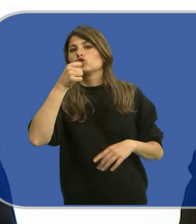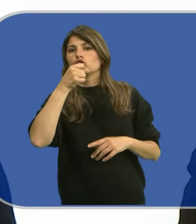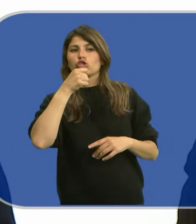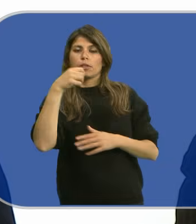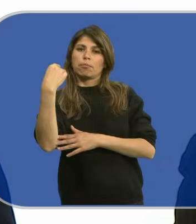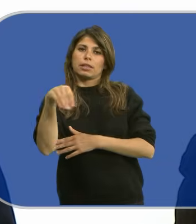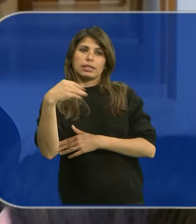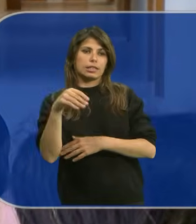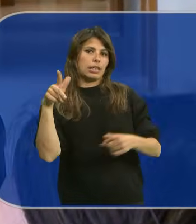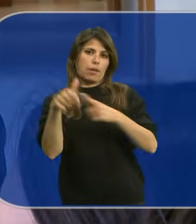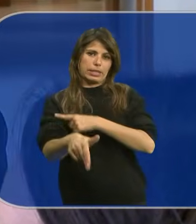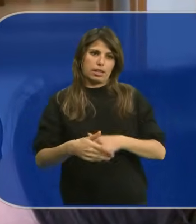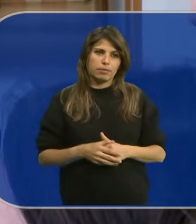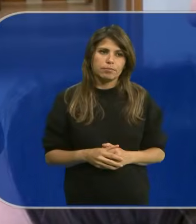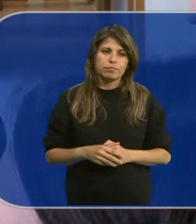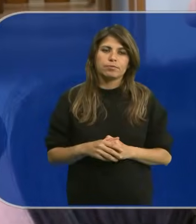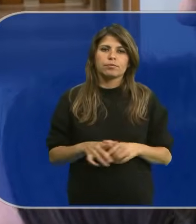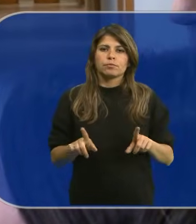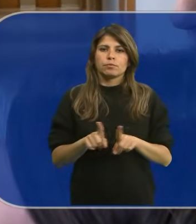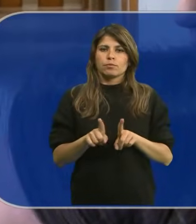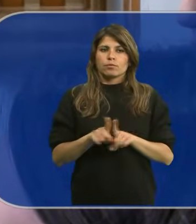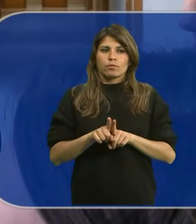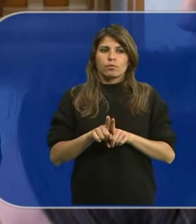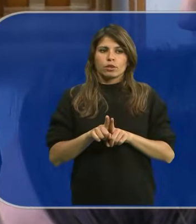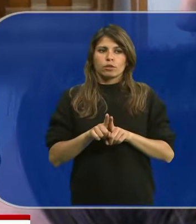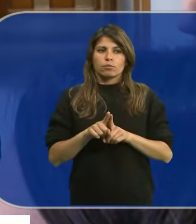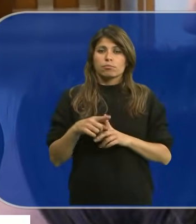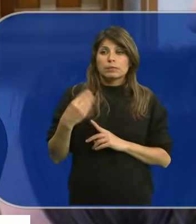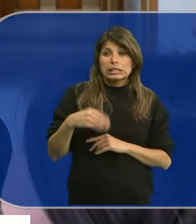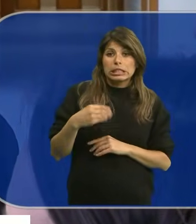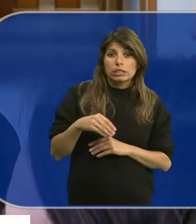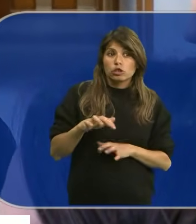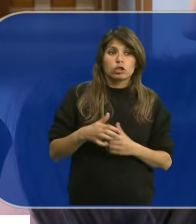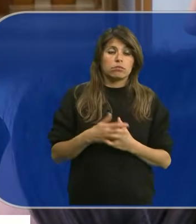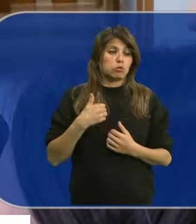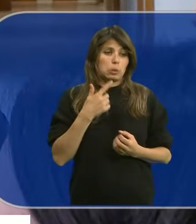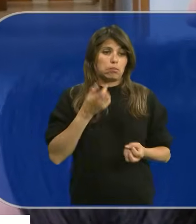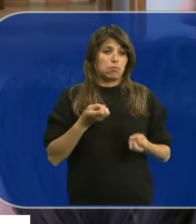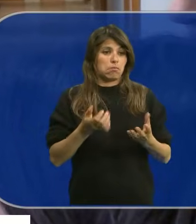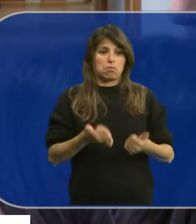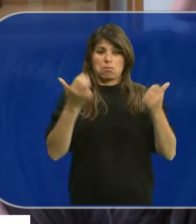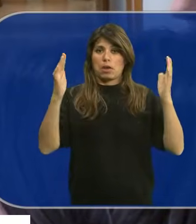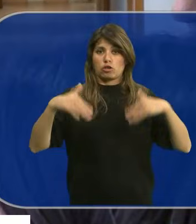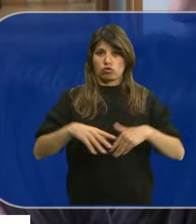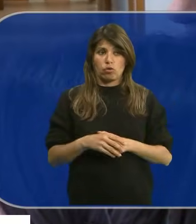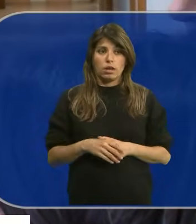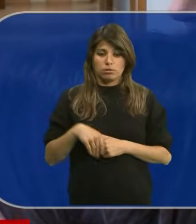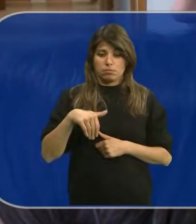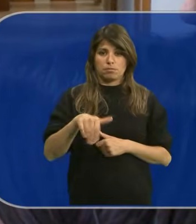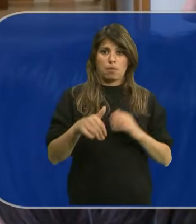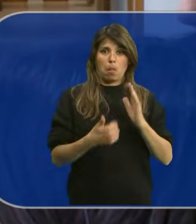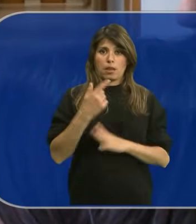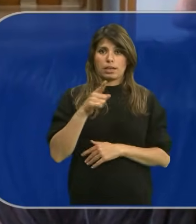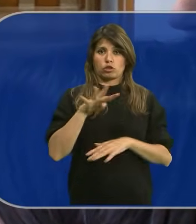presida estas Cortes. ¿Se ve como presidente de las Cortes? No tengo nada más que decir, que el día 14 se constituyen las